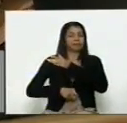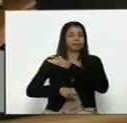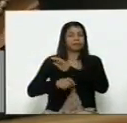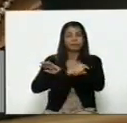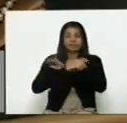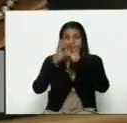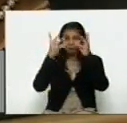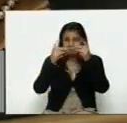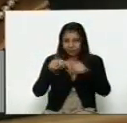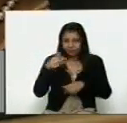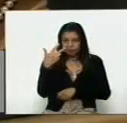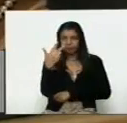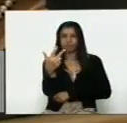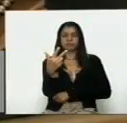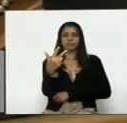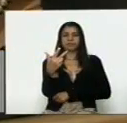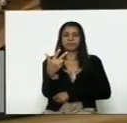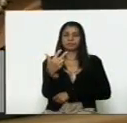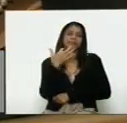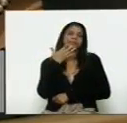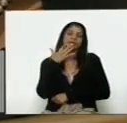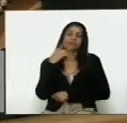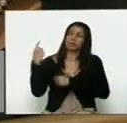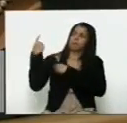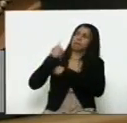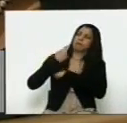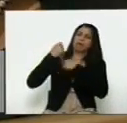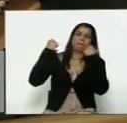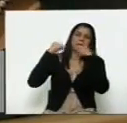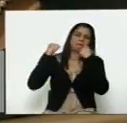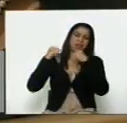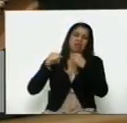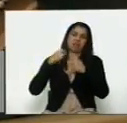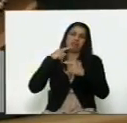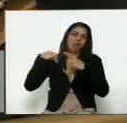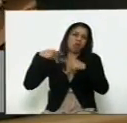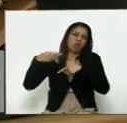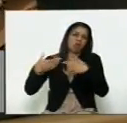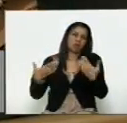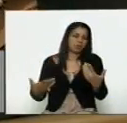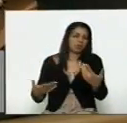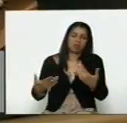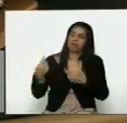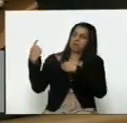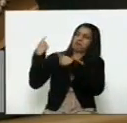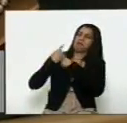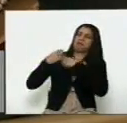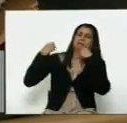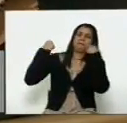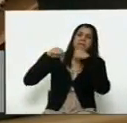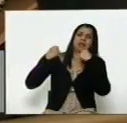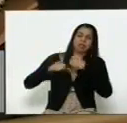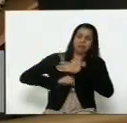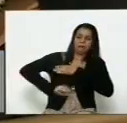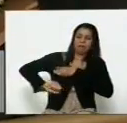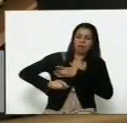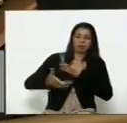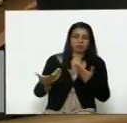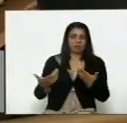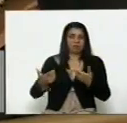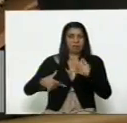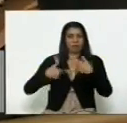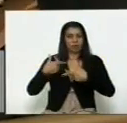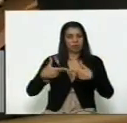3. Imponer cualquier otra práctica rutinaria e innecesaria que altere el